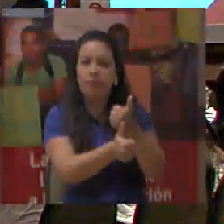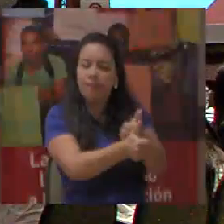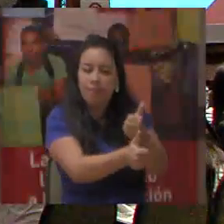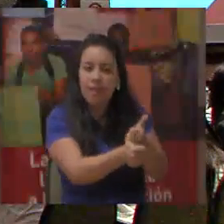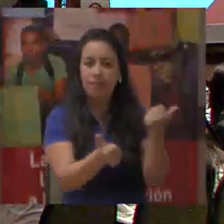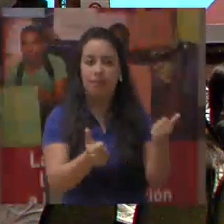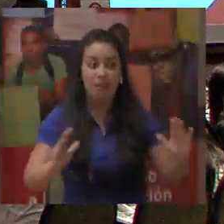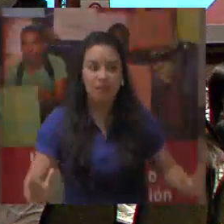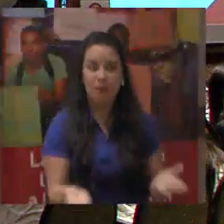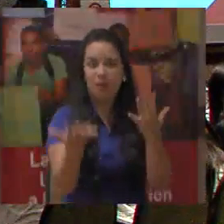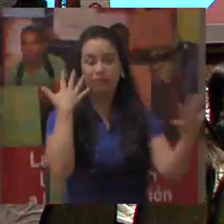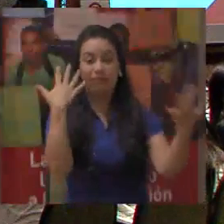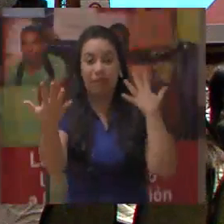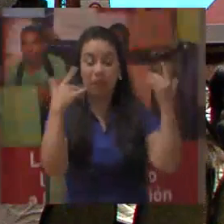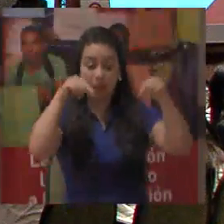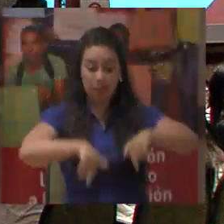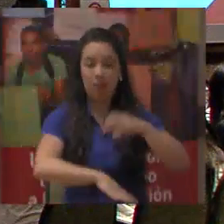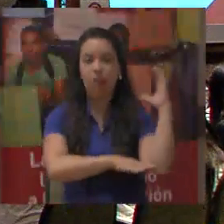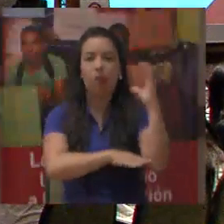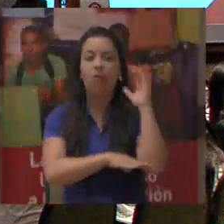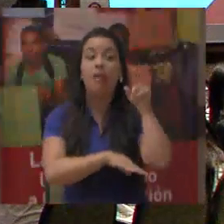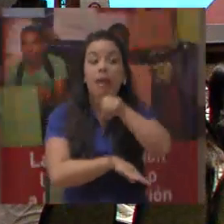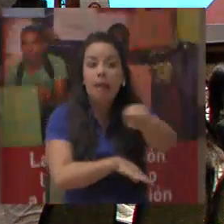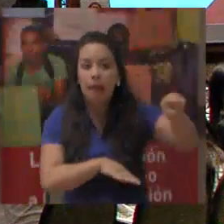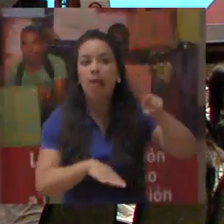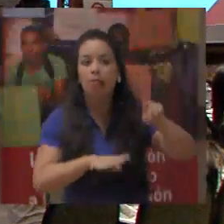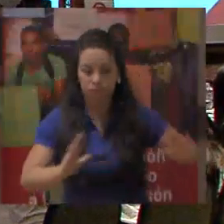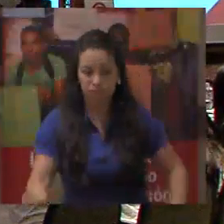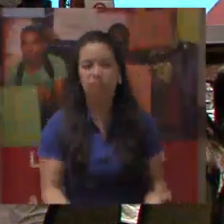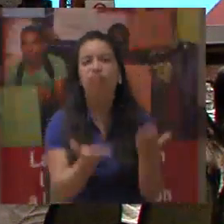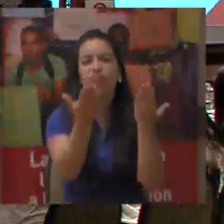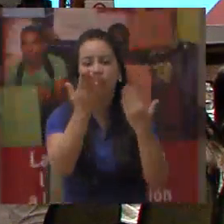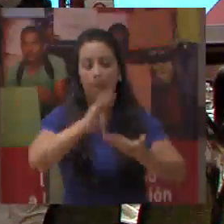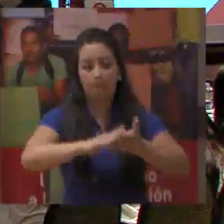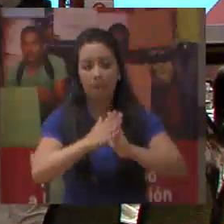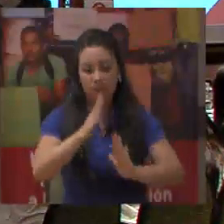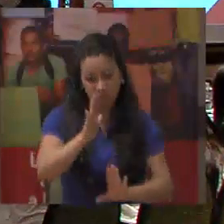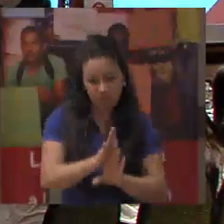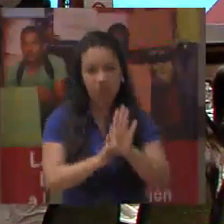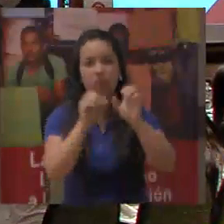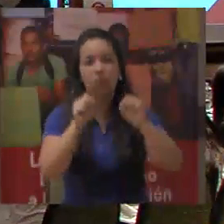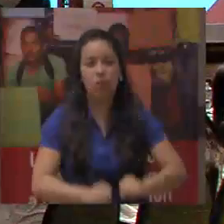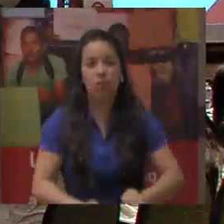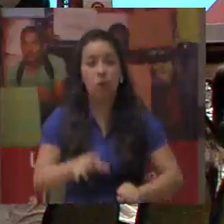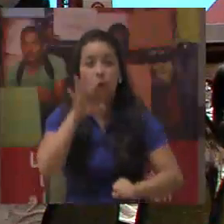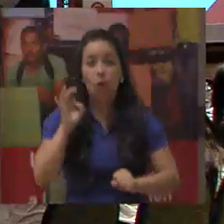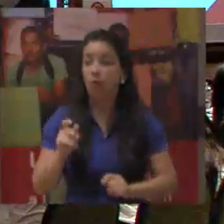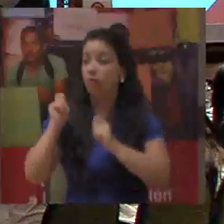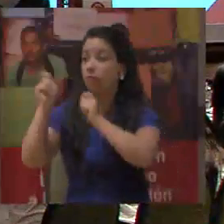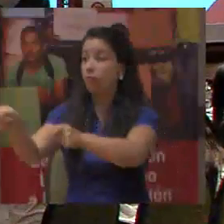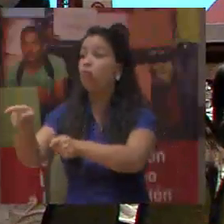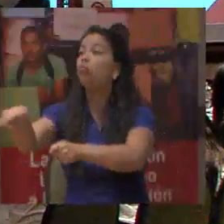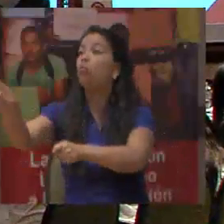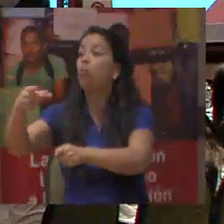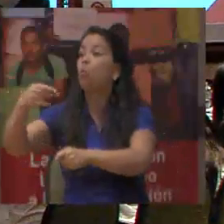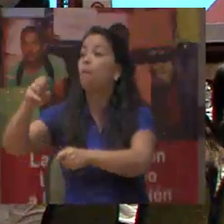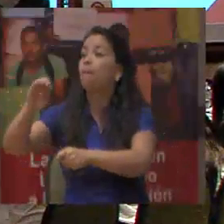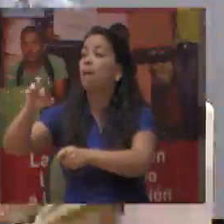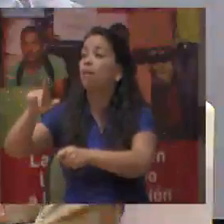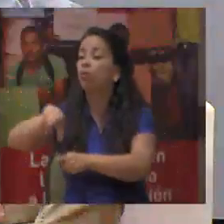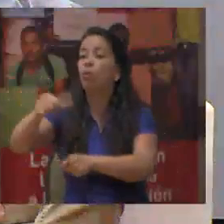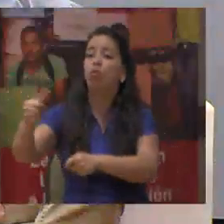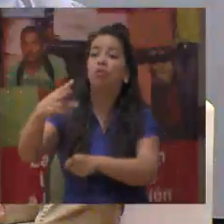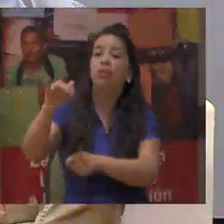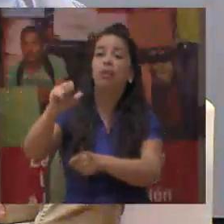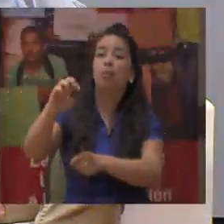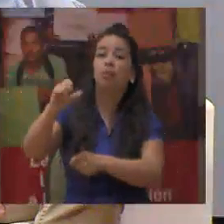fortalecer al campesino en Colombia y entender que desde ahí también construimos paz. Nosotros no le dejamos la paz a Humberto de la Calle ni a Timochenko, nosotros construimos